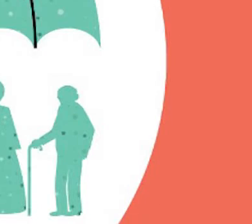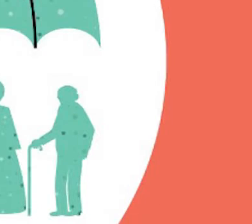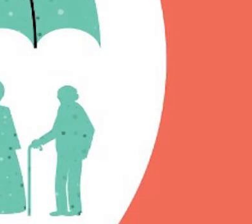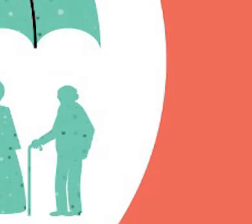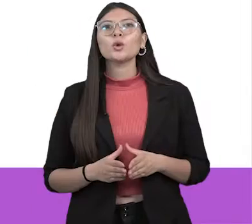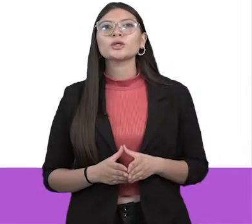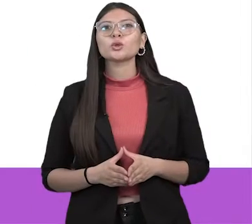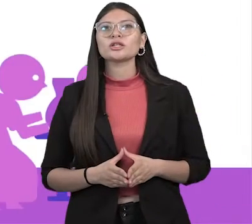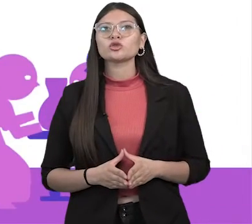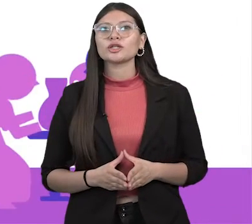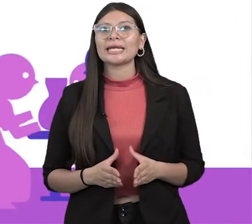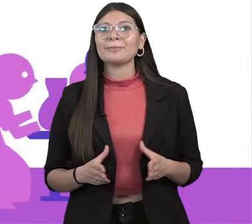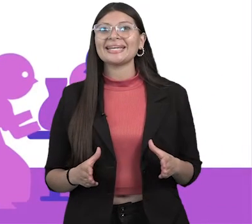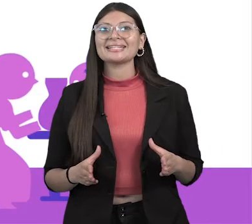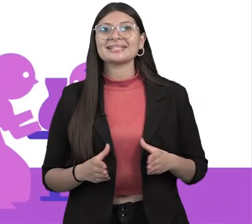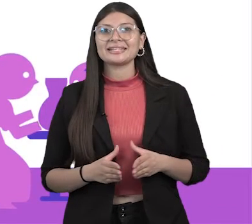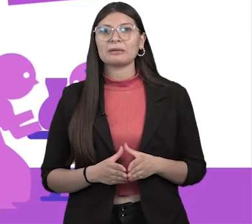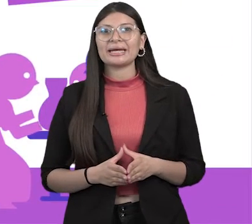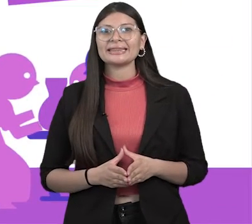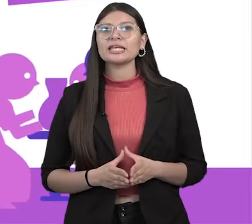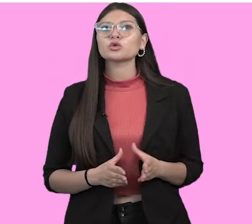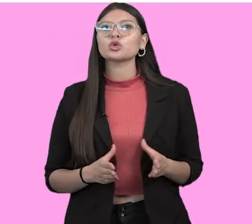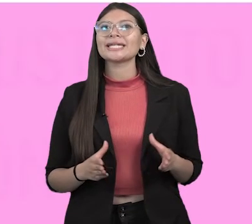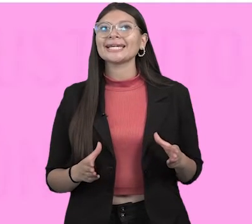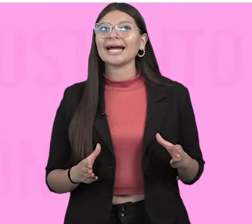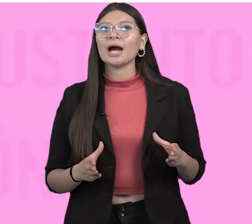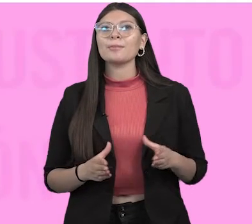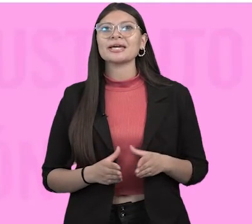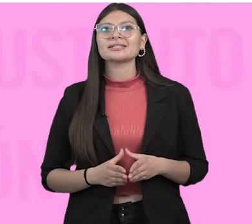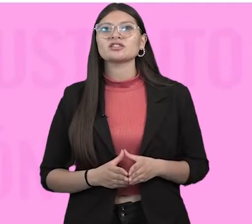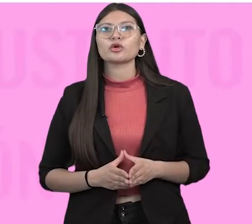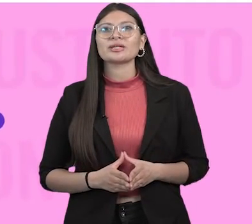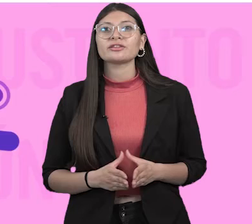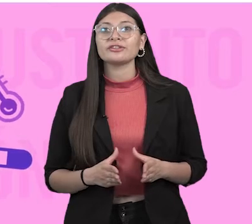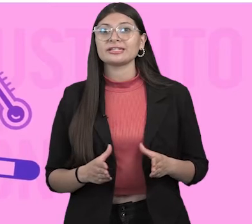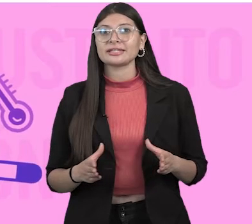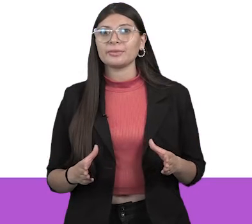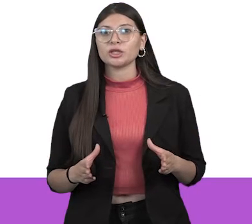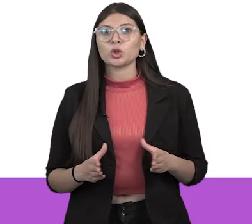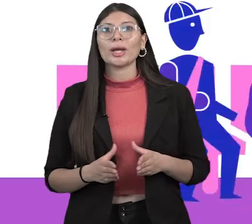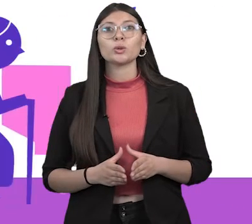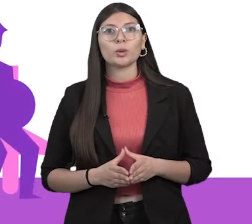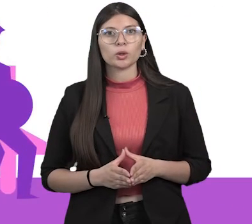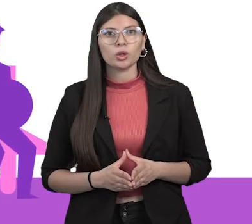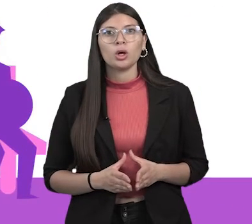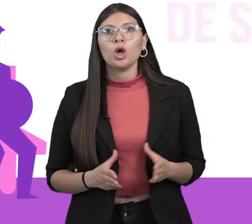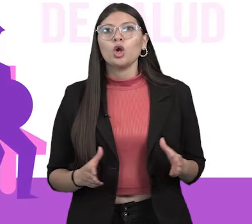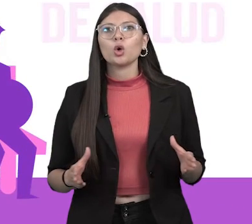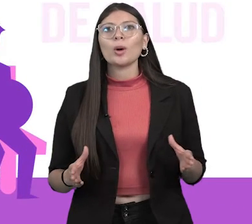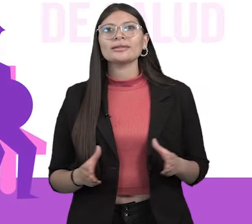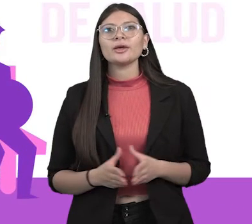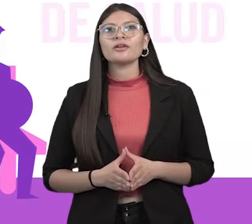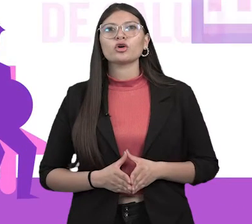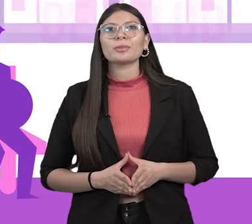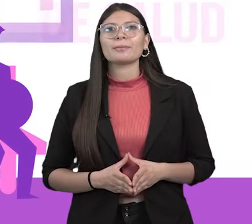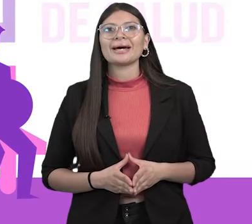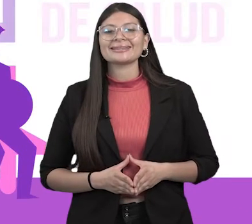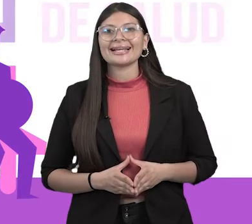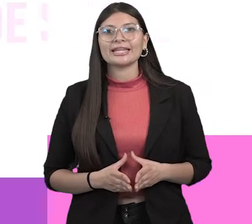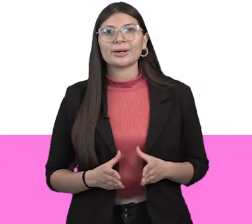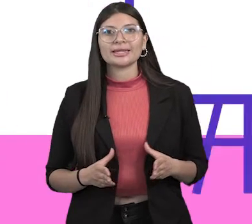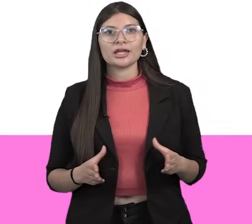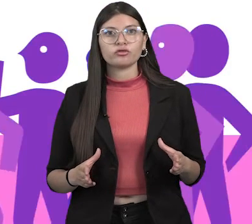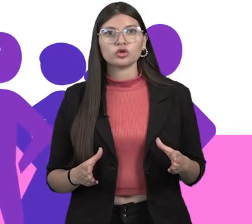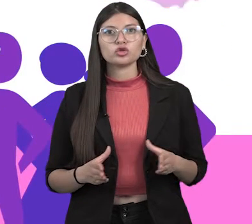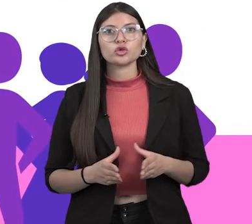familiares. Mejorar la cobertura social implica esencialmente discutir en cada país las formas de financiamiento en juego, lo cual debe formar